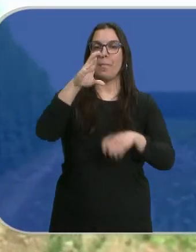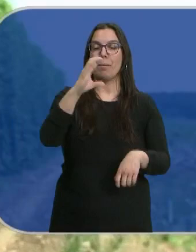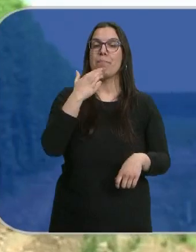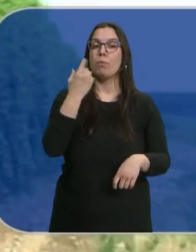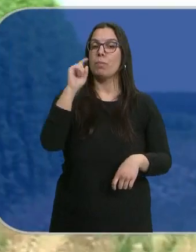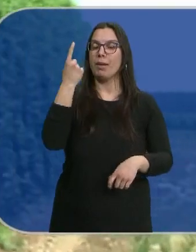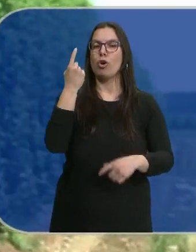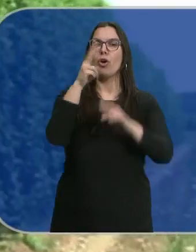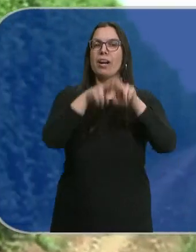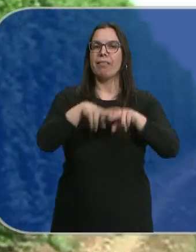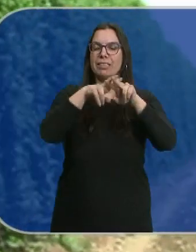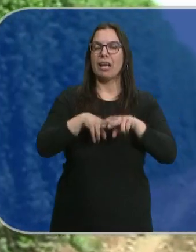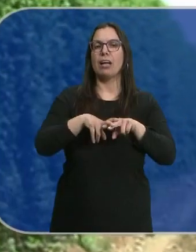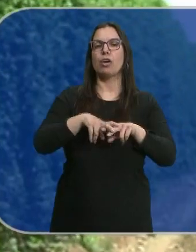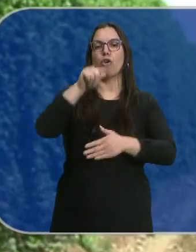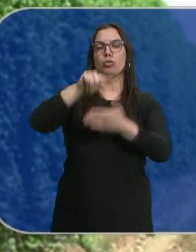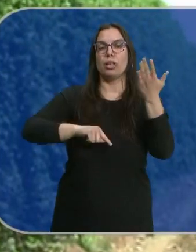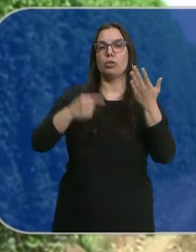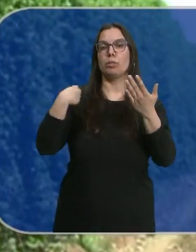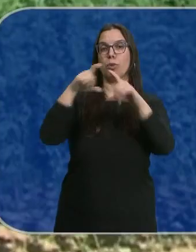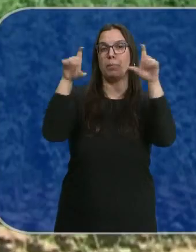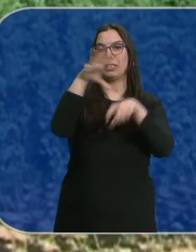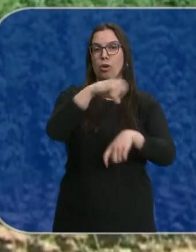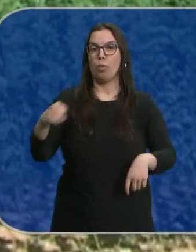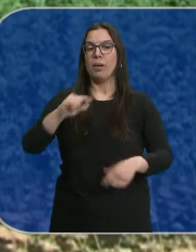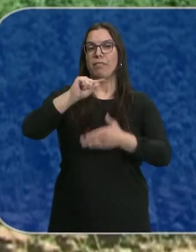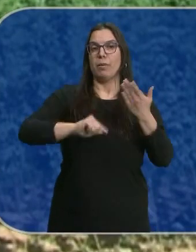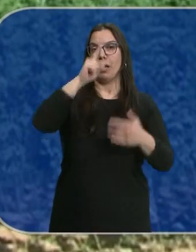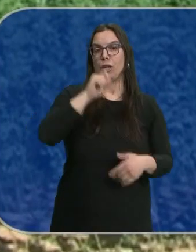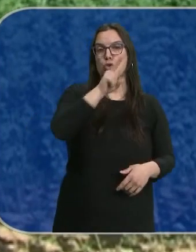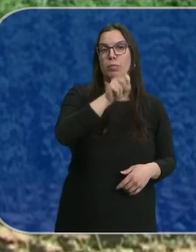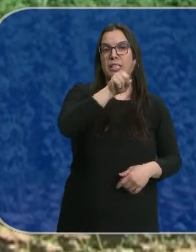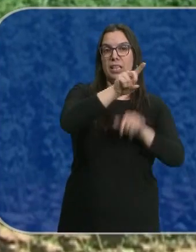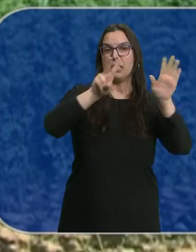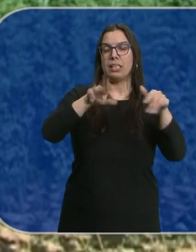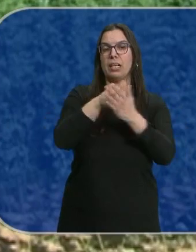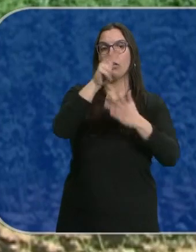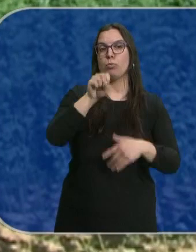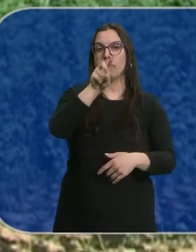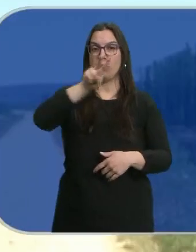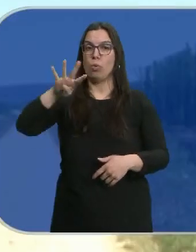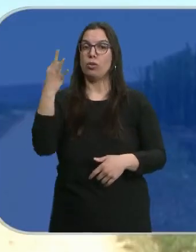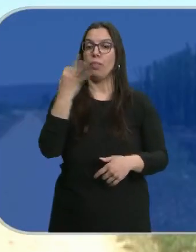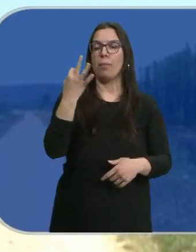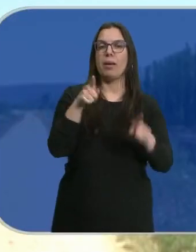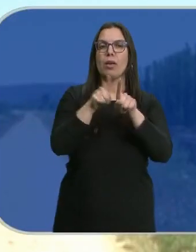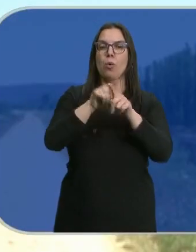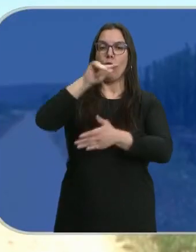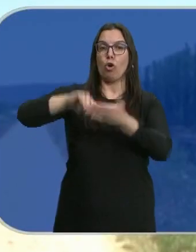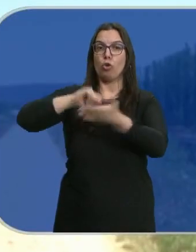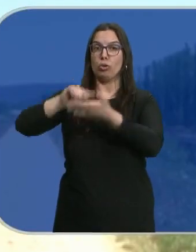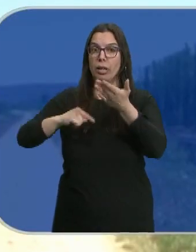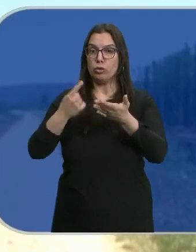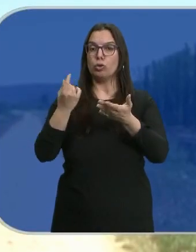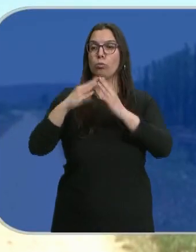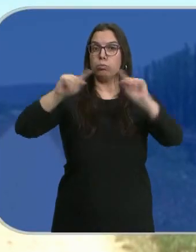contrato con la empresa compradora, firmado para el periodo 2017-2024. Reclaman una revisión al alza, también por